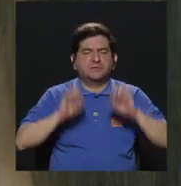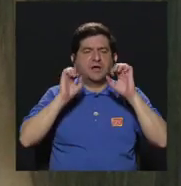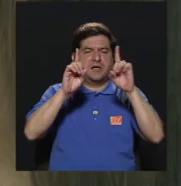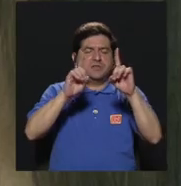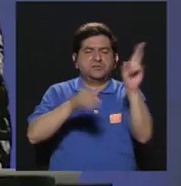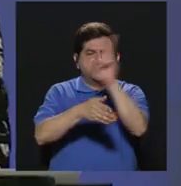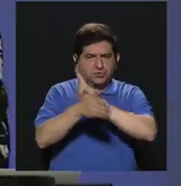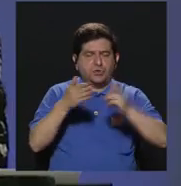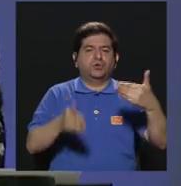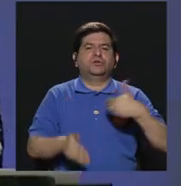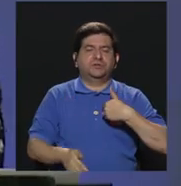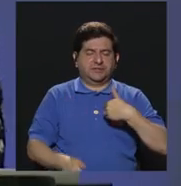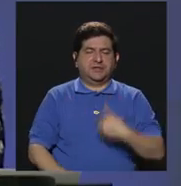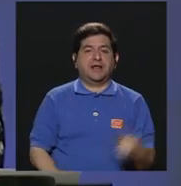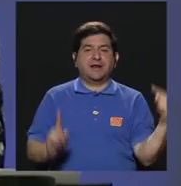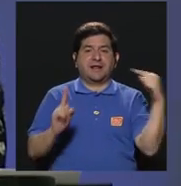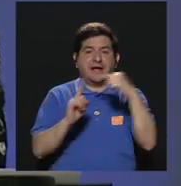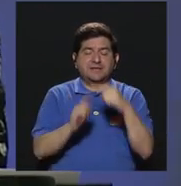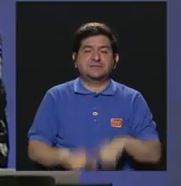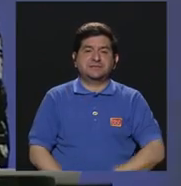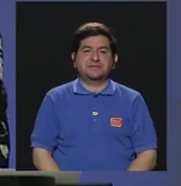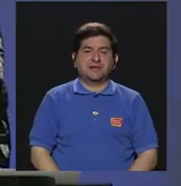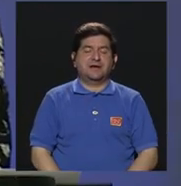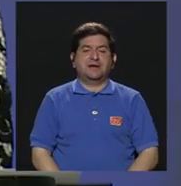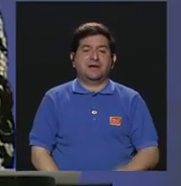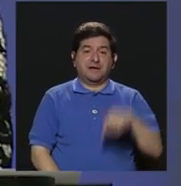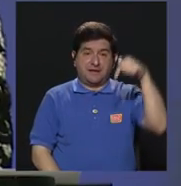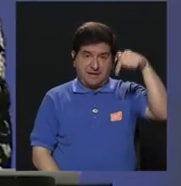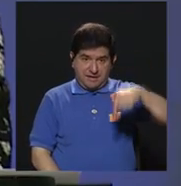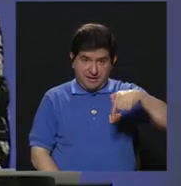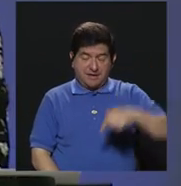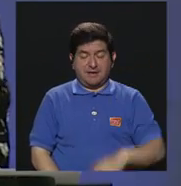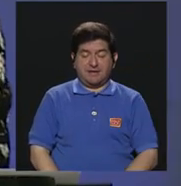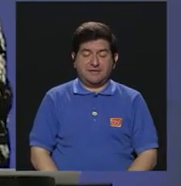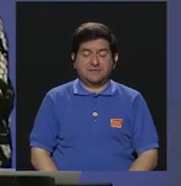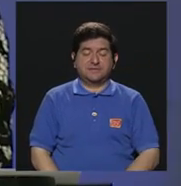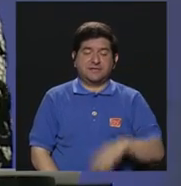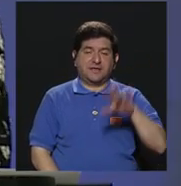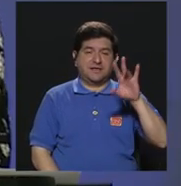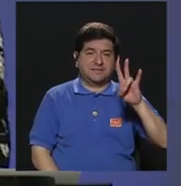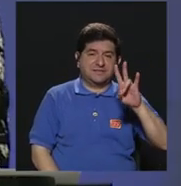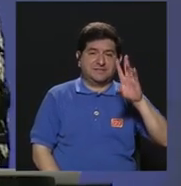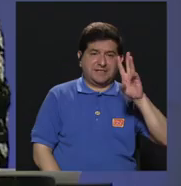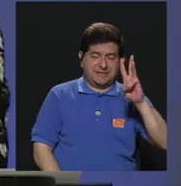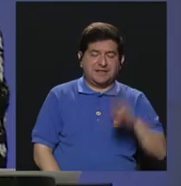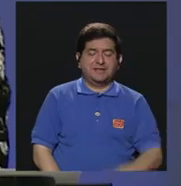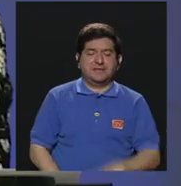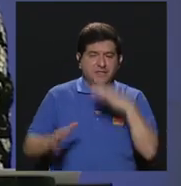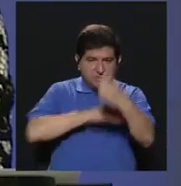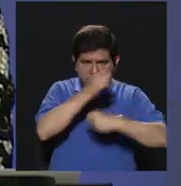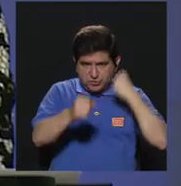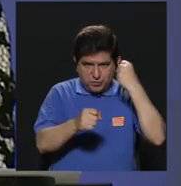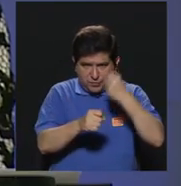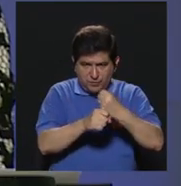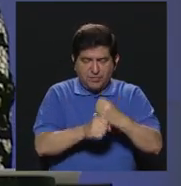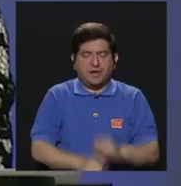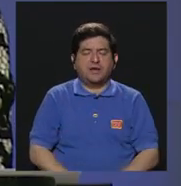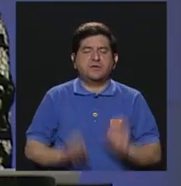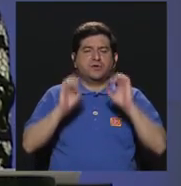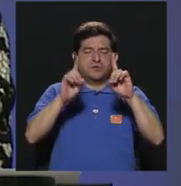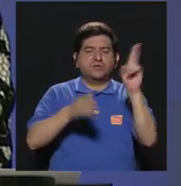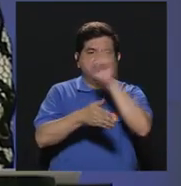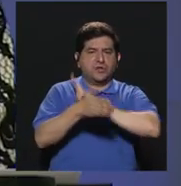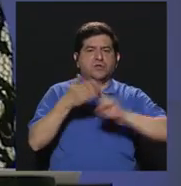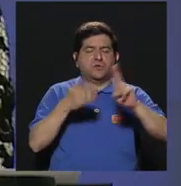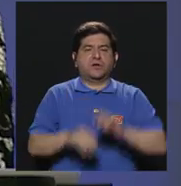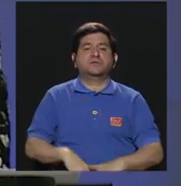educación superior, no fue hasta esta celebración del 76 aniversario de esta educación